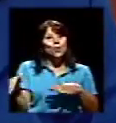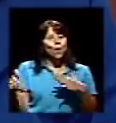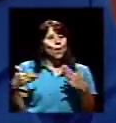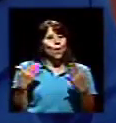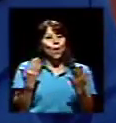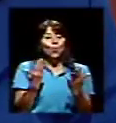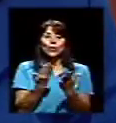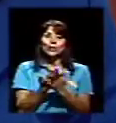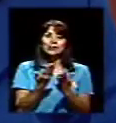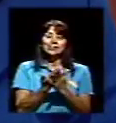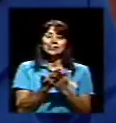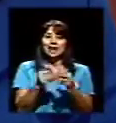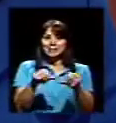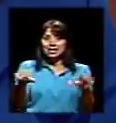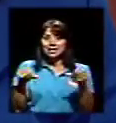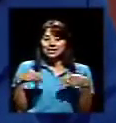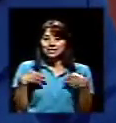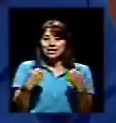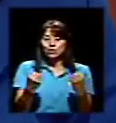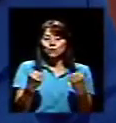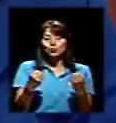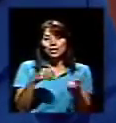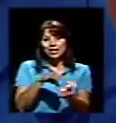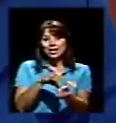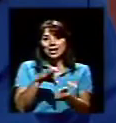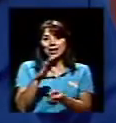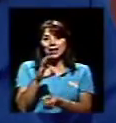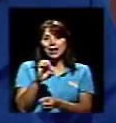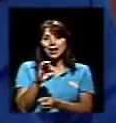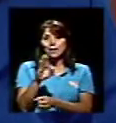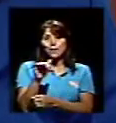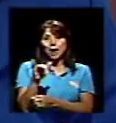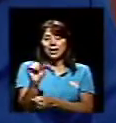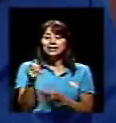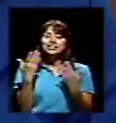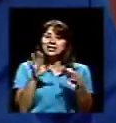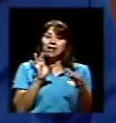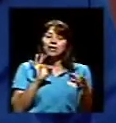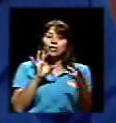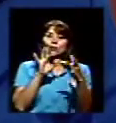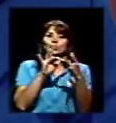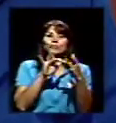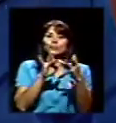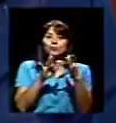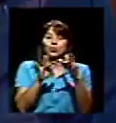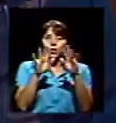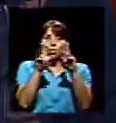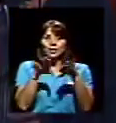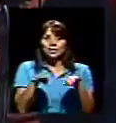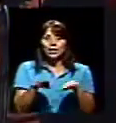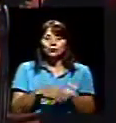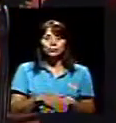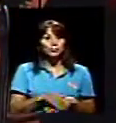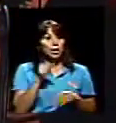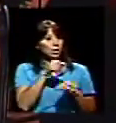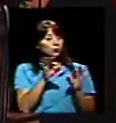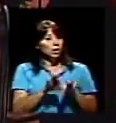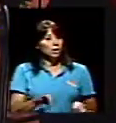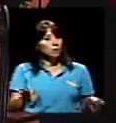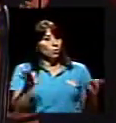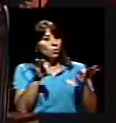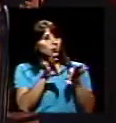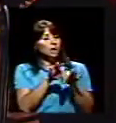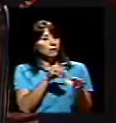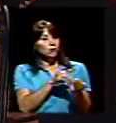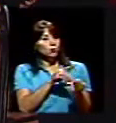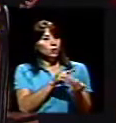de todos las áreas de salud y de VAIS conectados en todo el país. Eso es tan importante, doctora, que yo